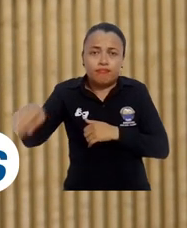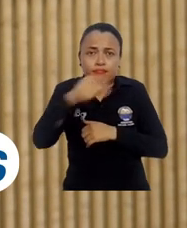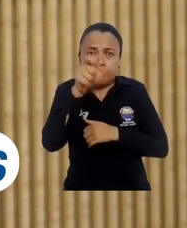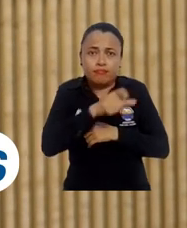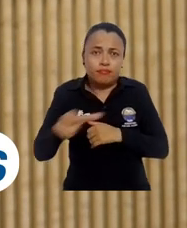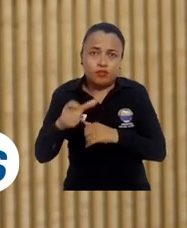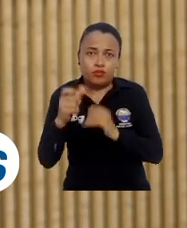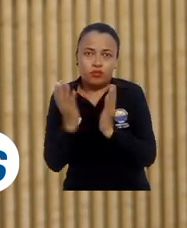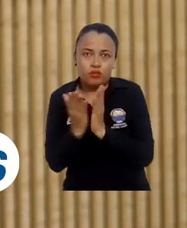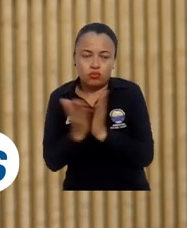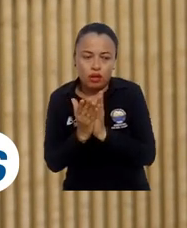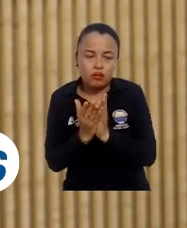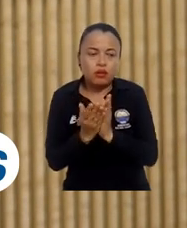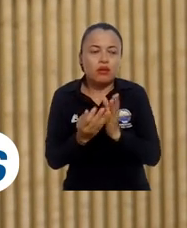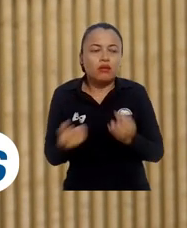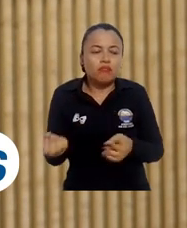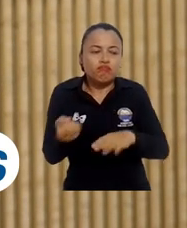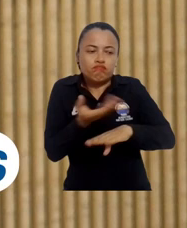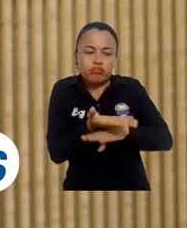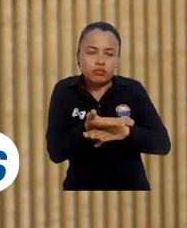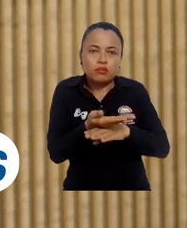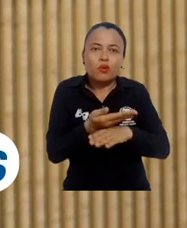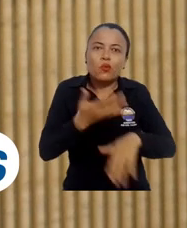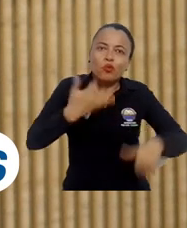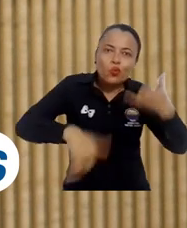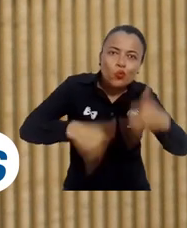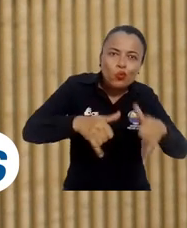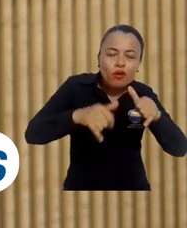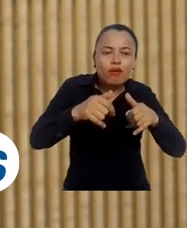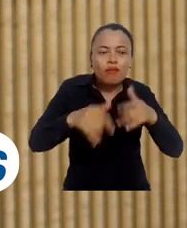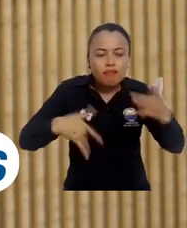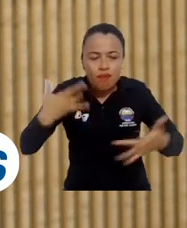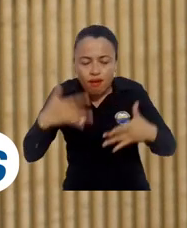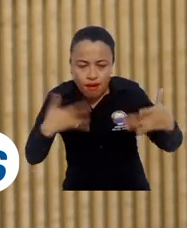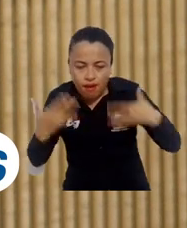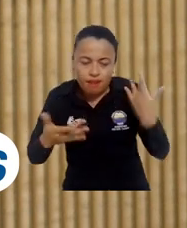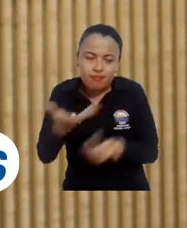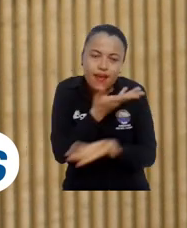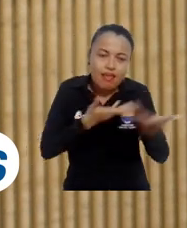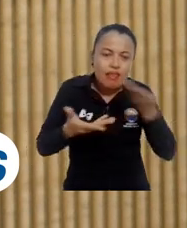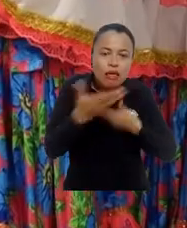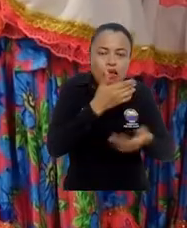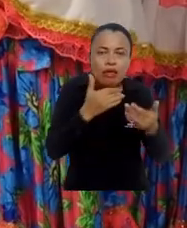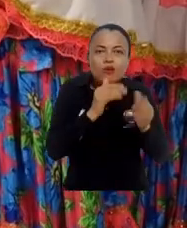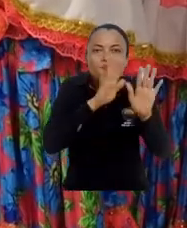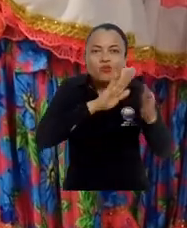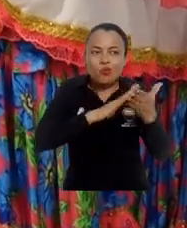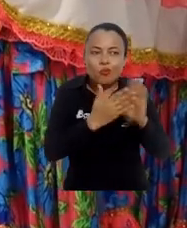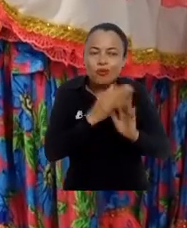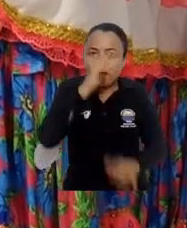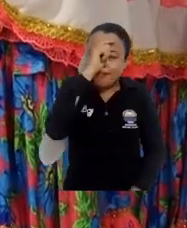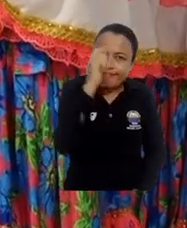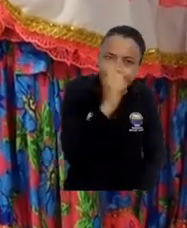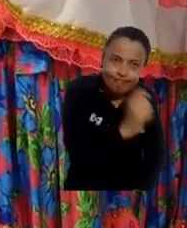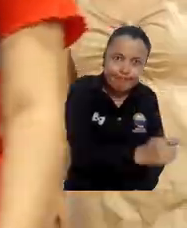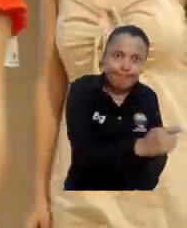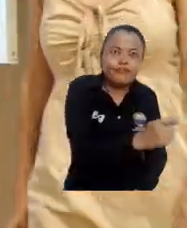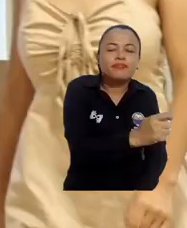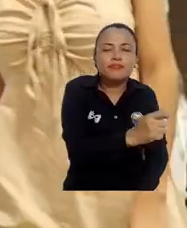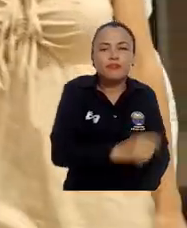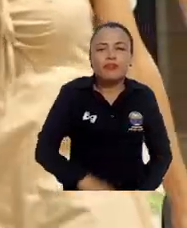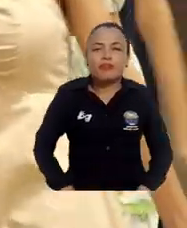Ideas que nos traen los estudiantes y desarrollan de una manera lúdico-recreativa para hacer un homenaje a